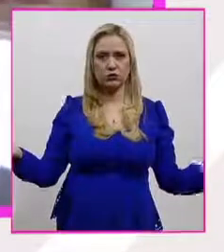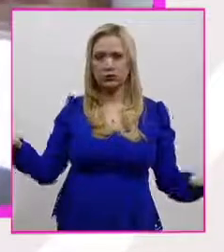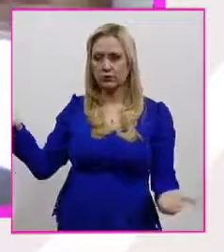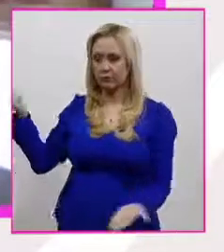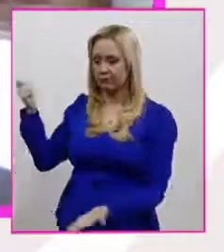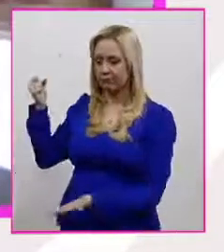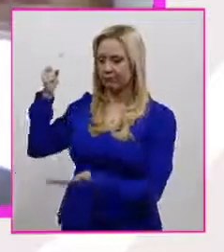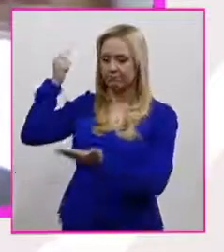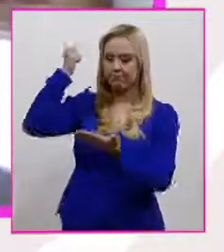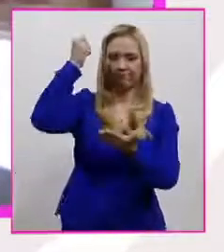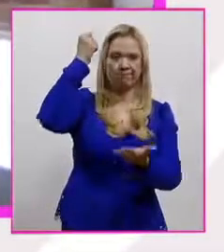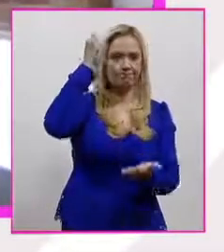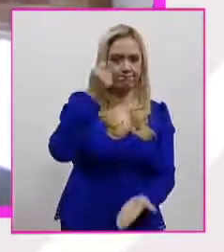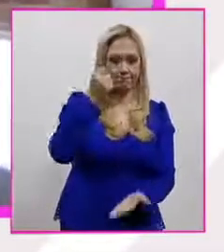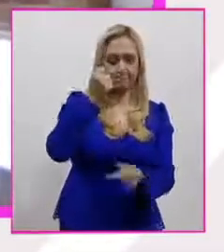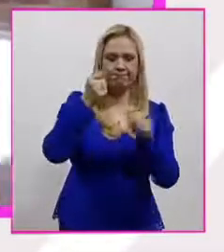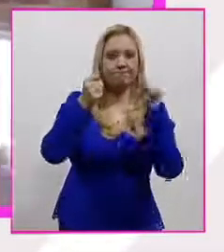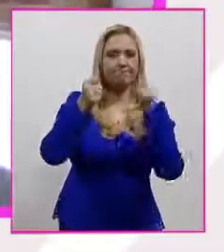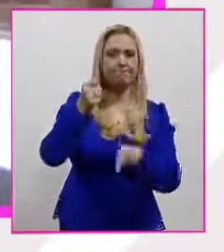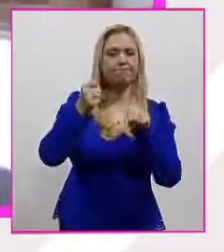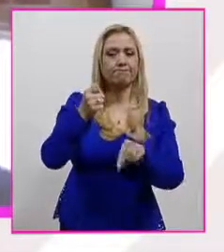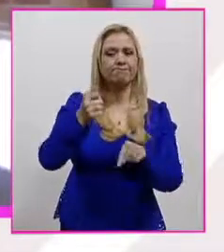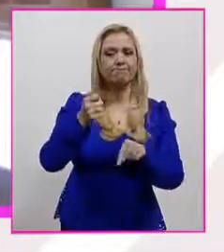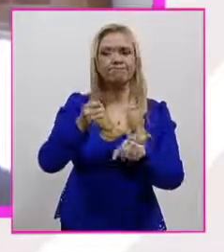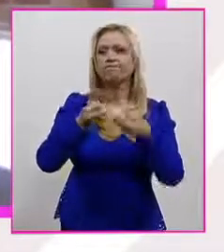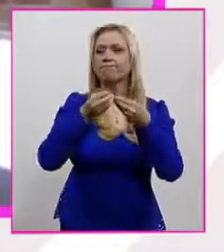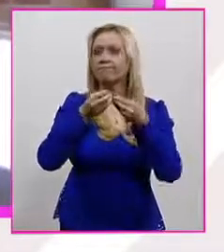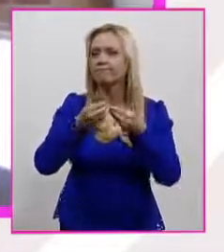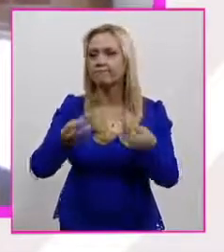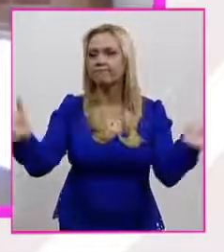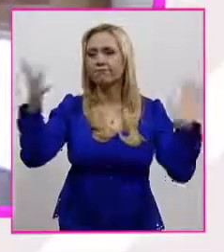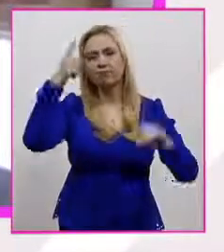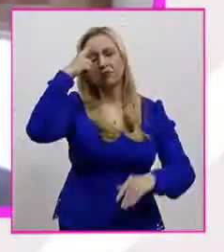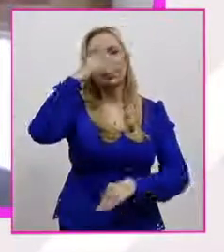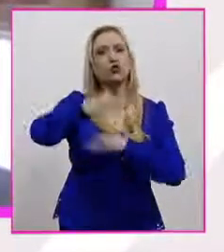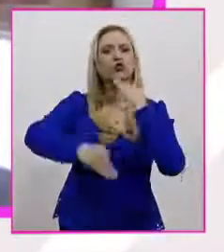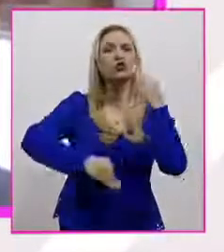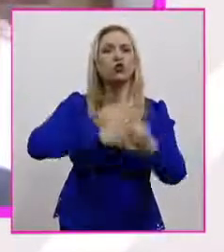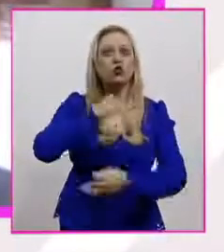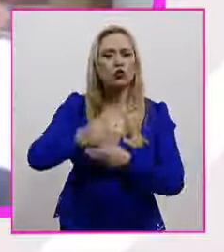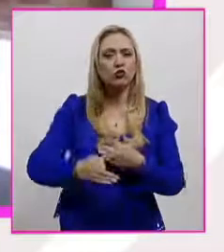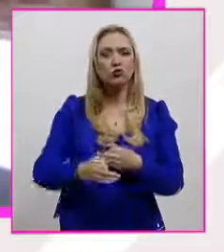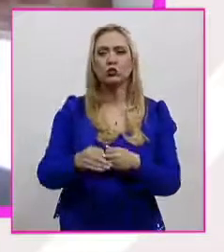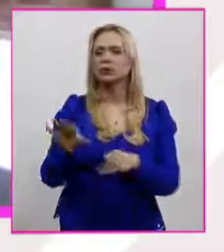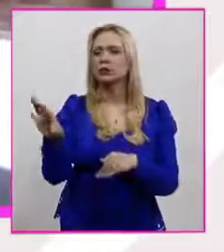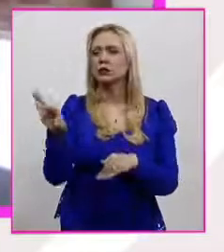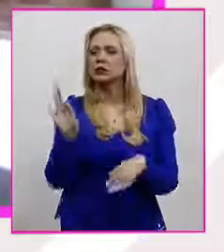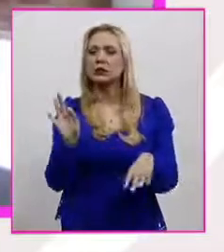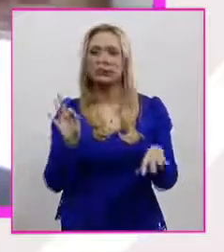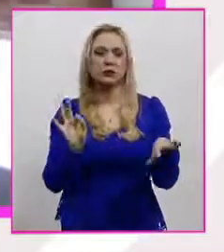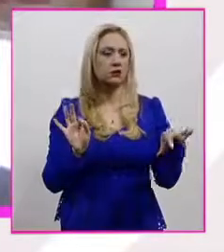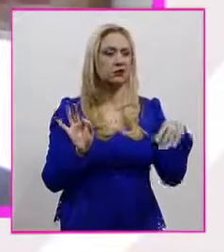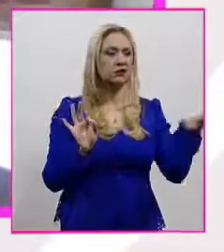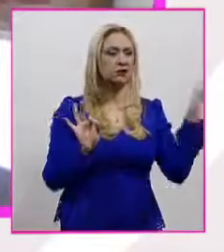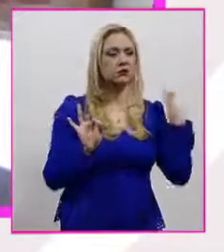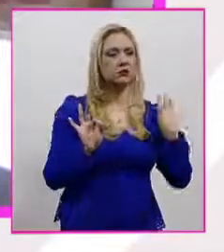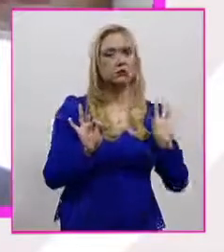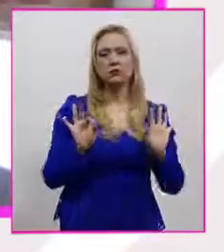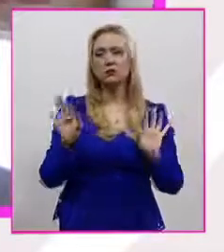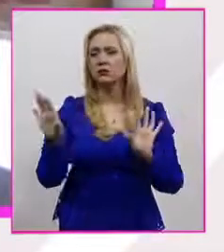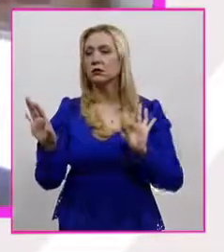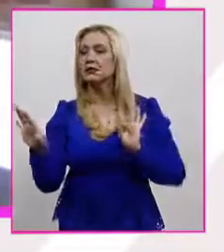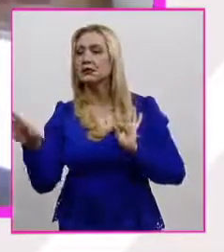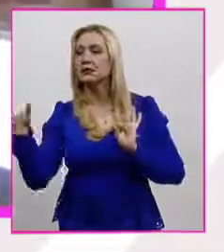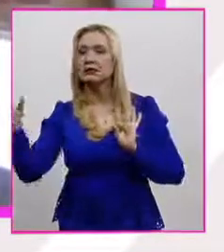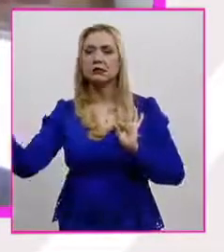necesarios para que el acceso de todos sea realmente efectivo, ¿no? O sea, un tema que se puso en la discusión fue en